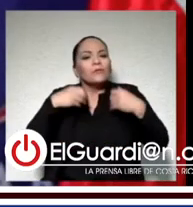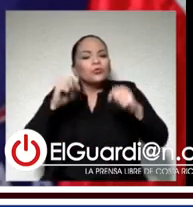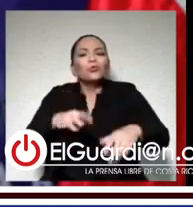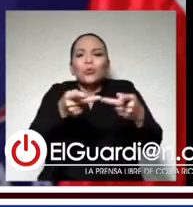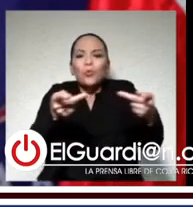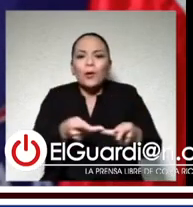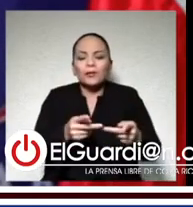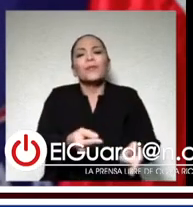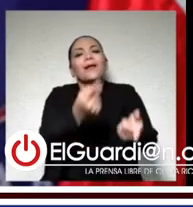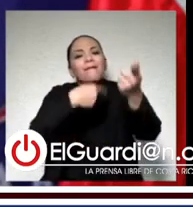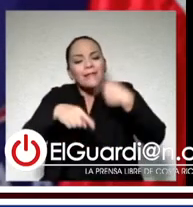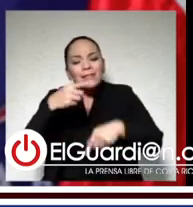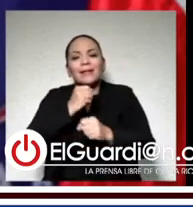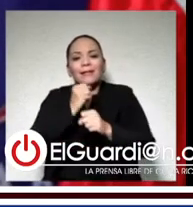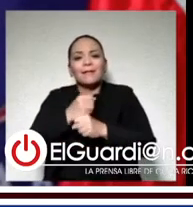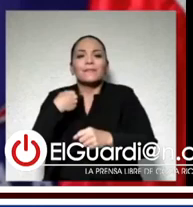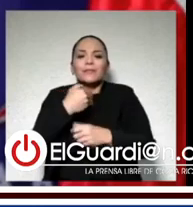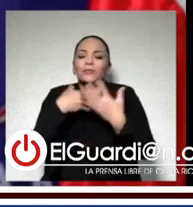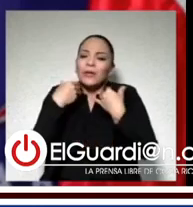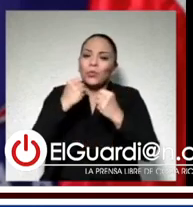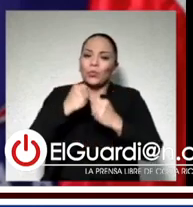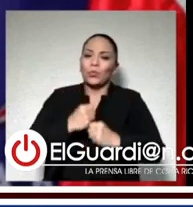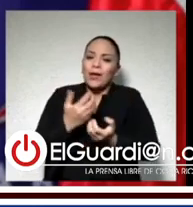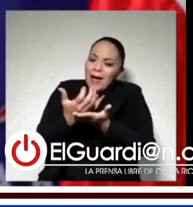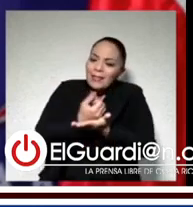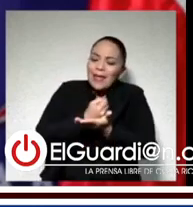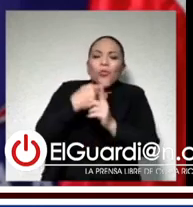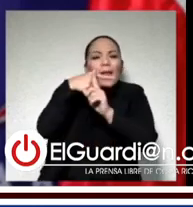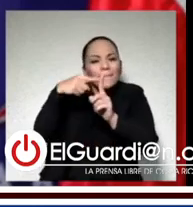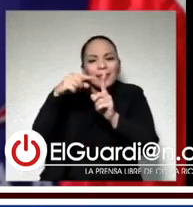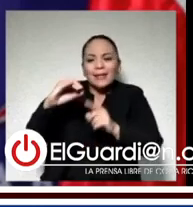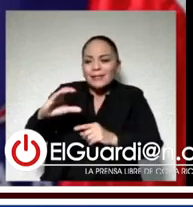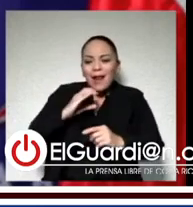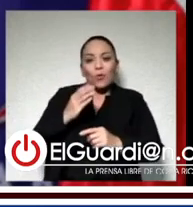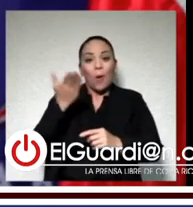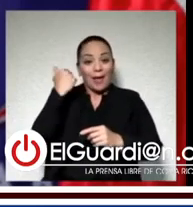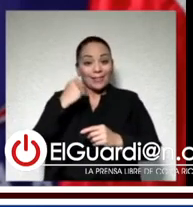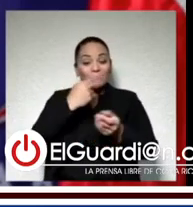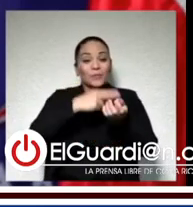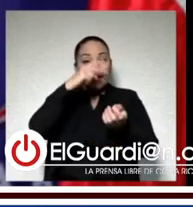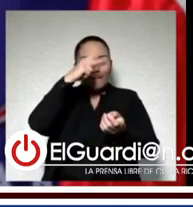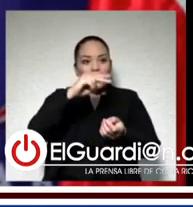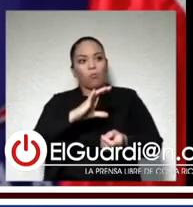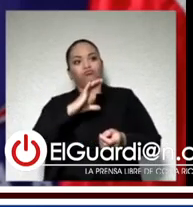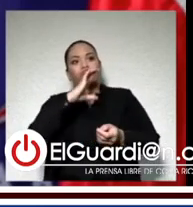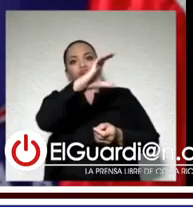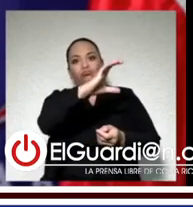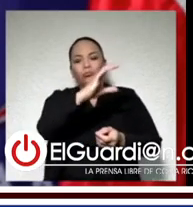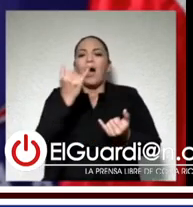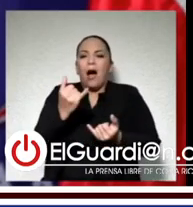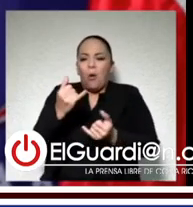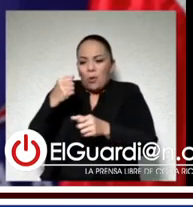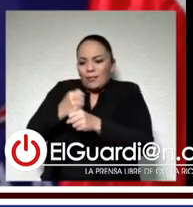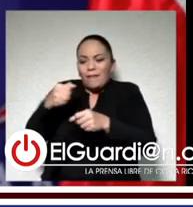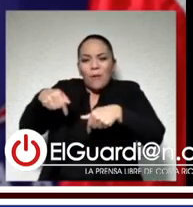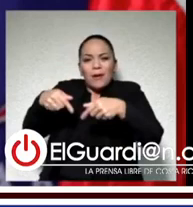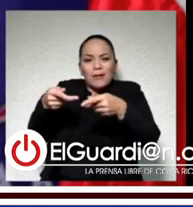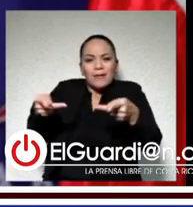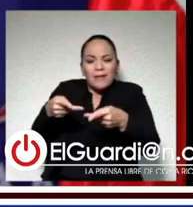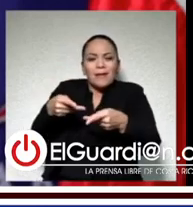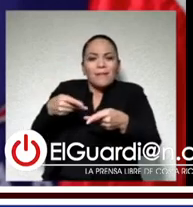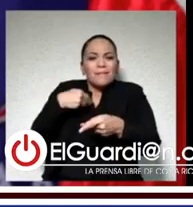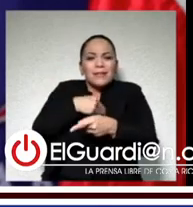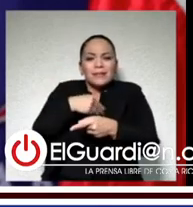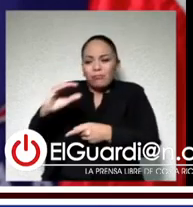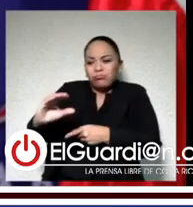de Salud, ganando la mitad de lo que ganaba. Esa es joven, a la